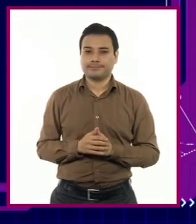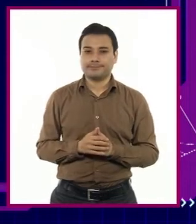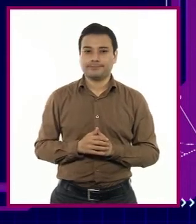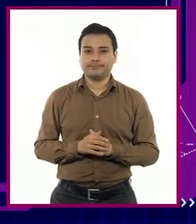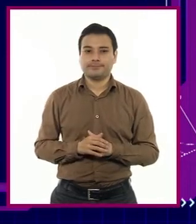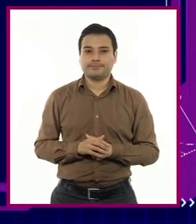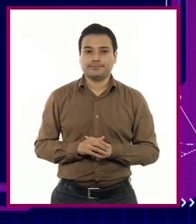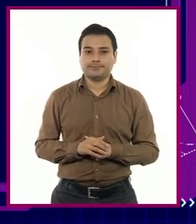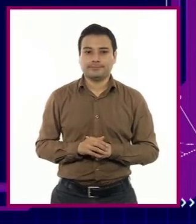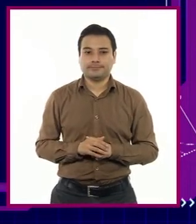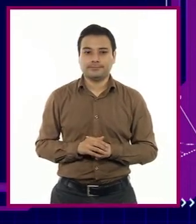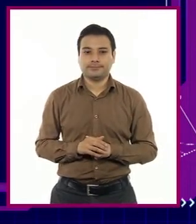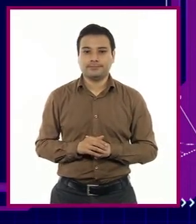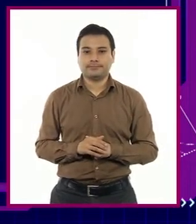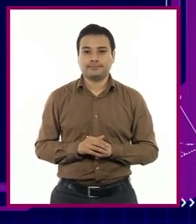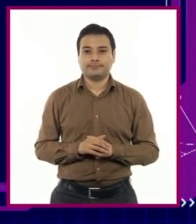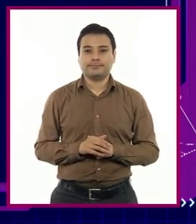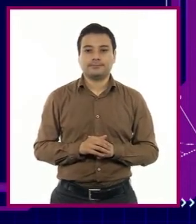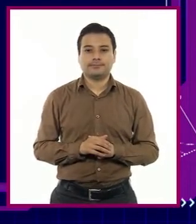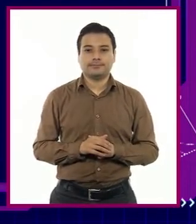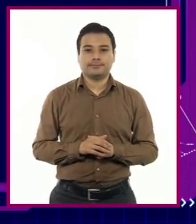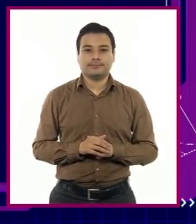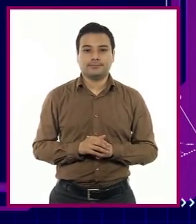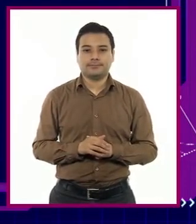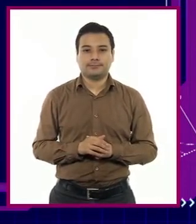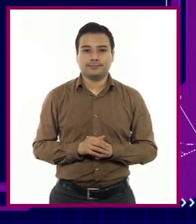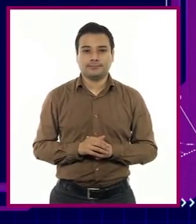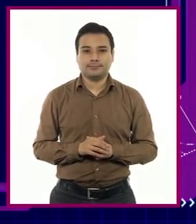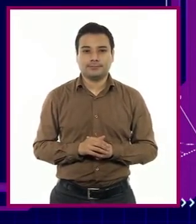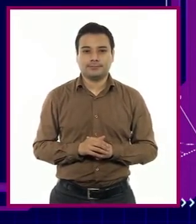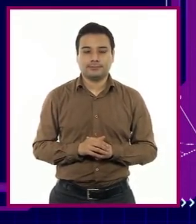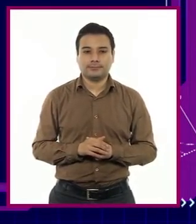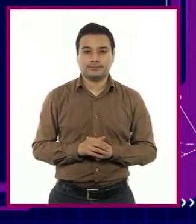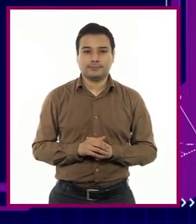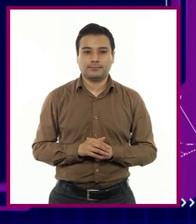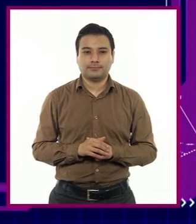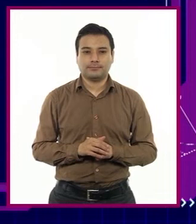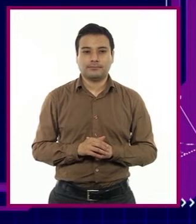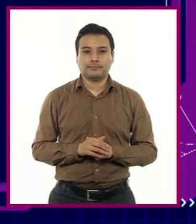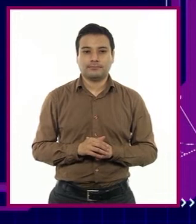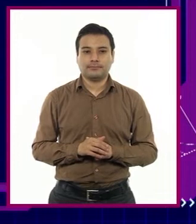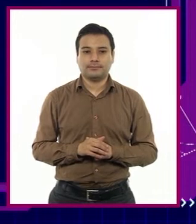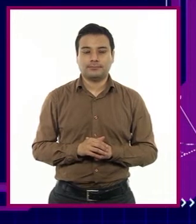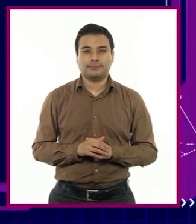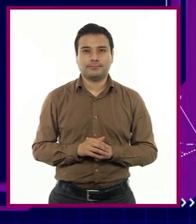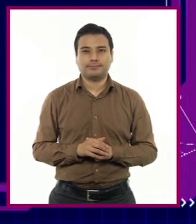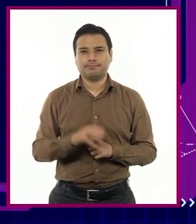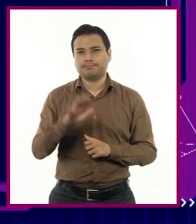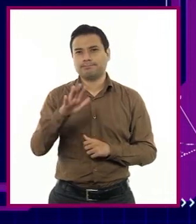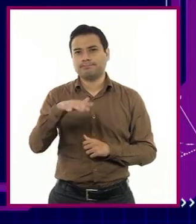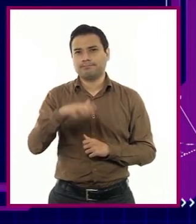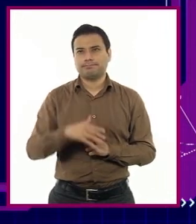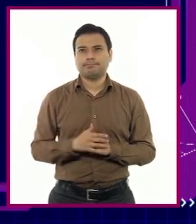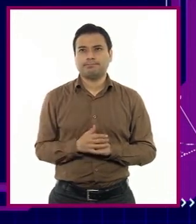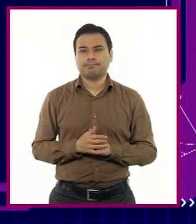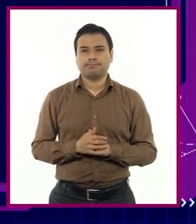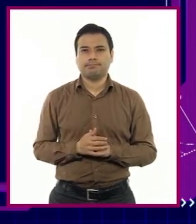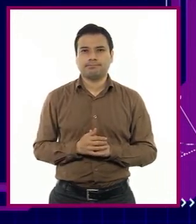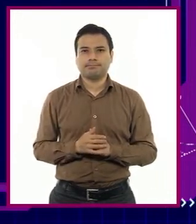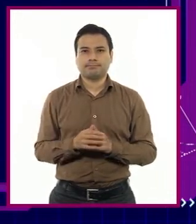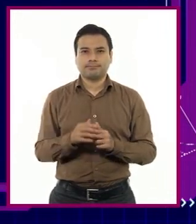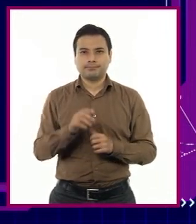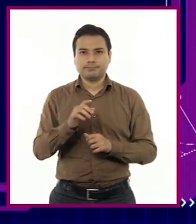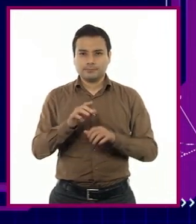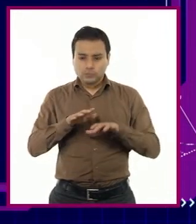muestran. Respondan aplicando los criterios de congruencia de triángulos. ¿Cuánto mide el ancho del arroyo y